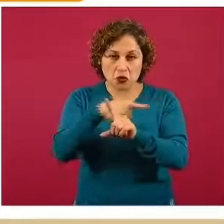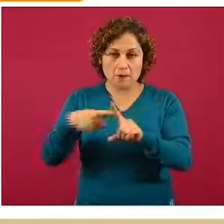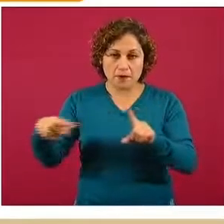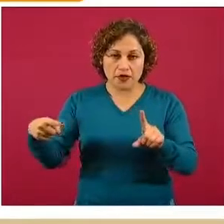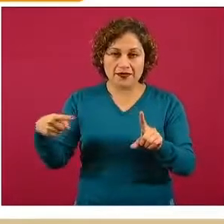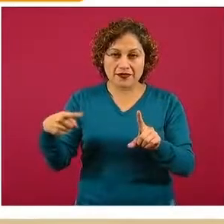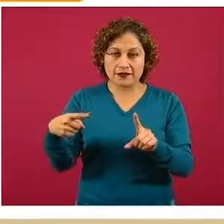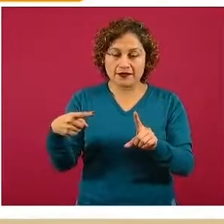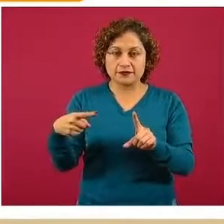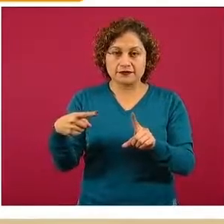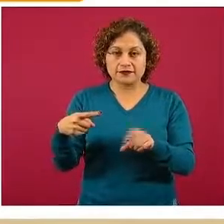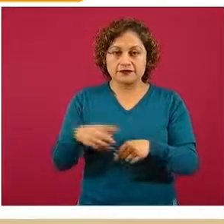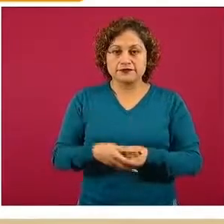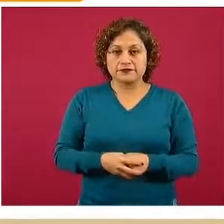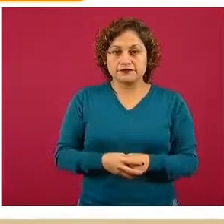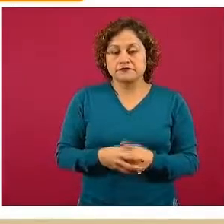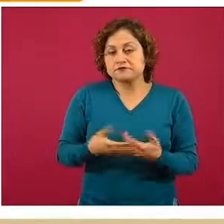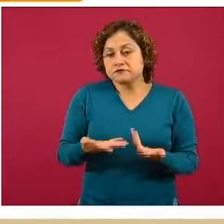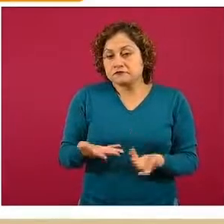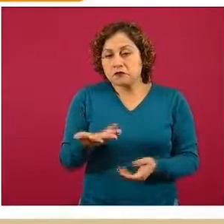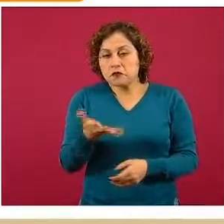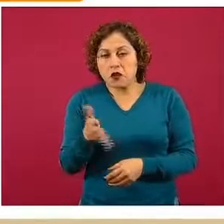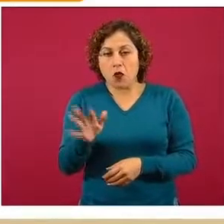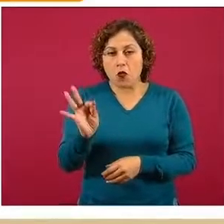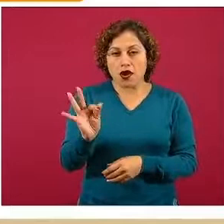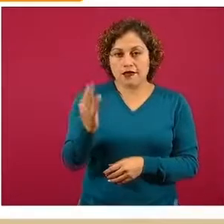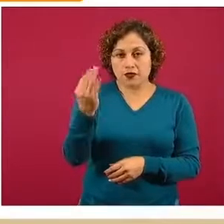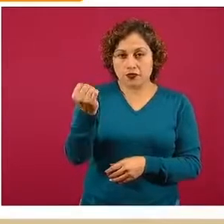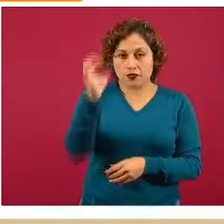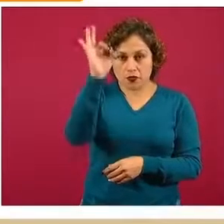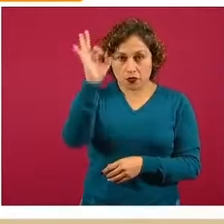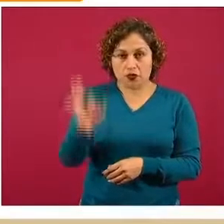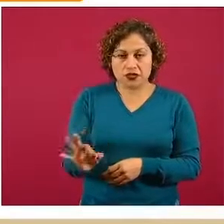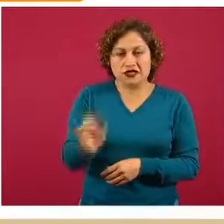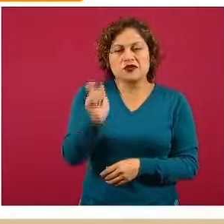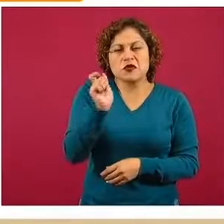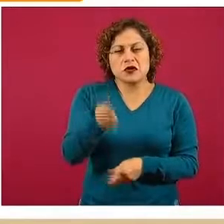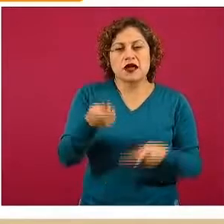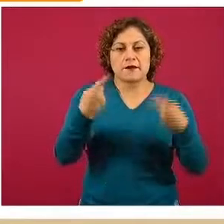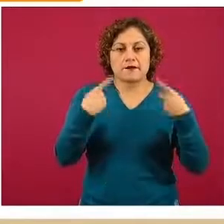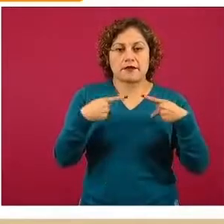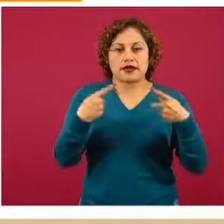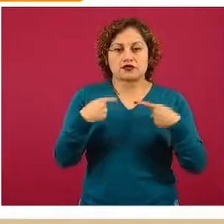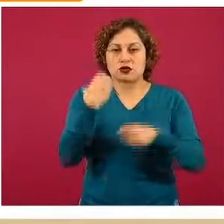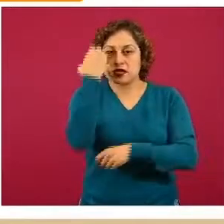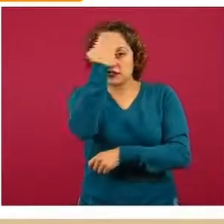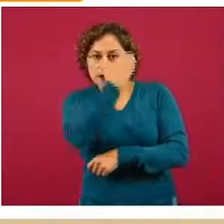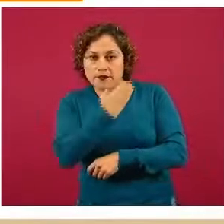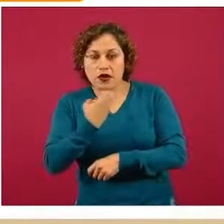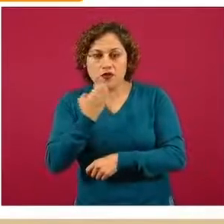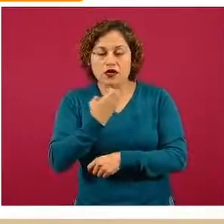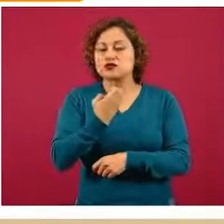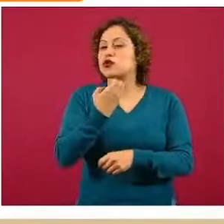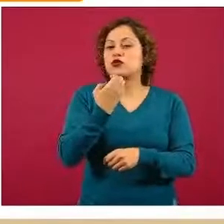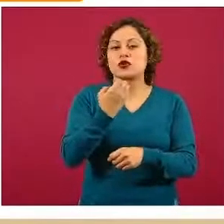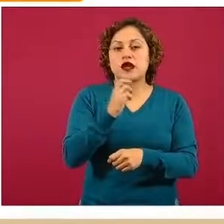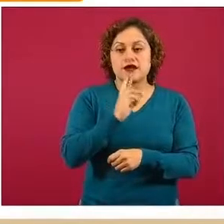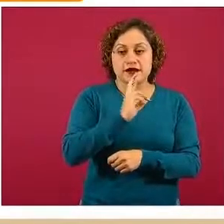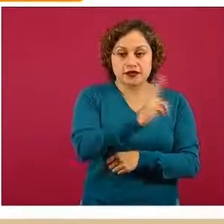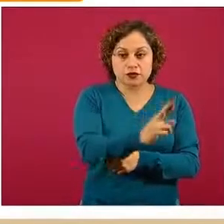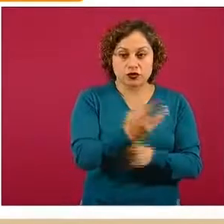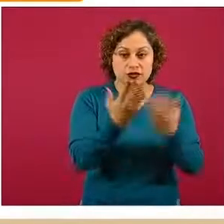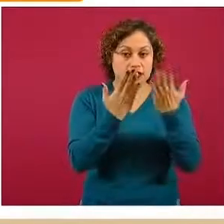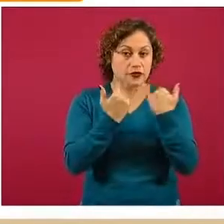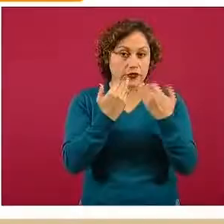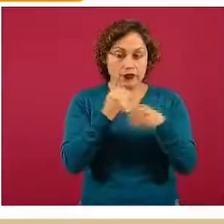de personas notificadas, estamos hablando del 49%, son las personas que han dado ya negativo a la prueba de